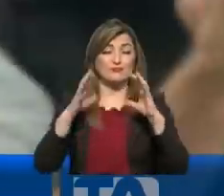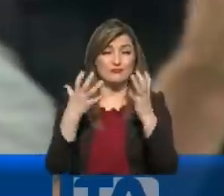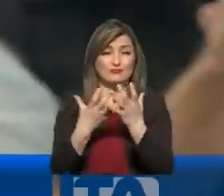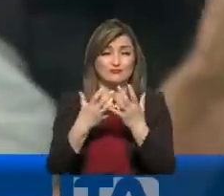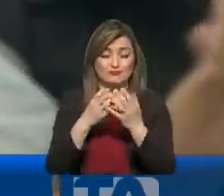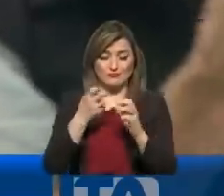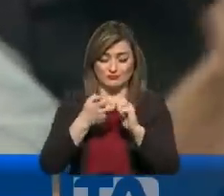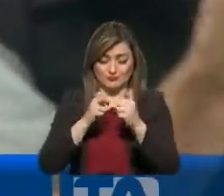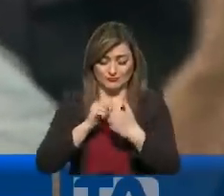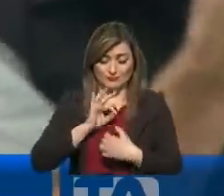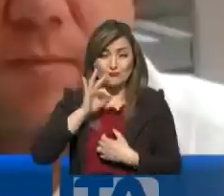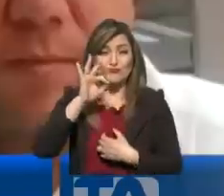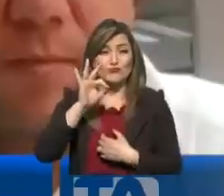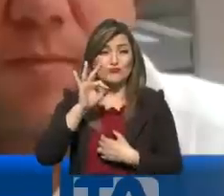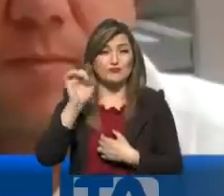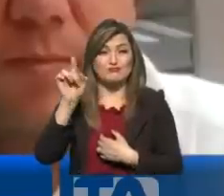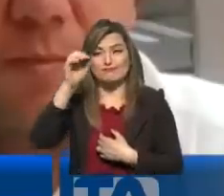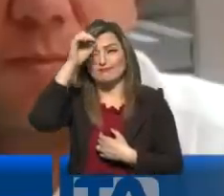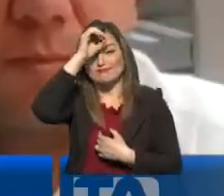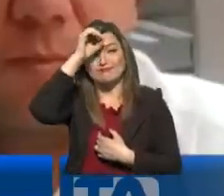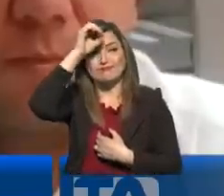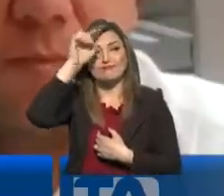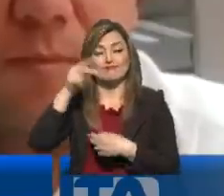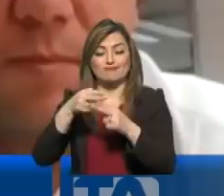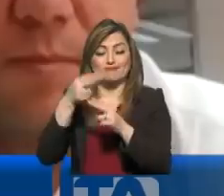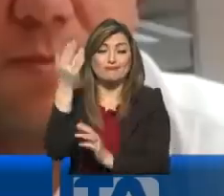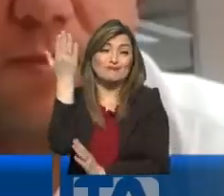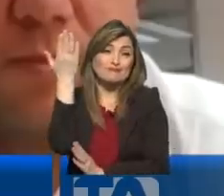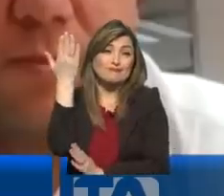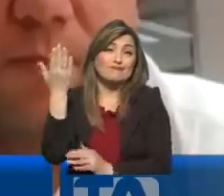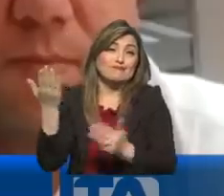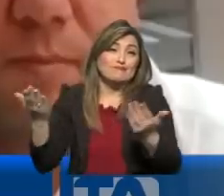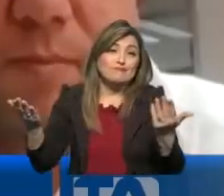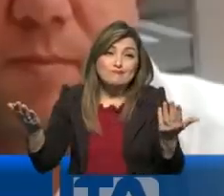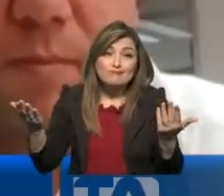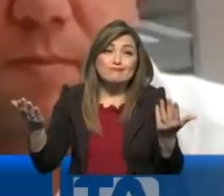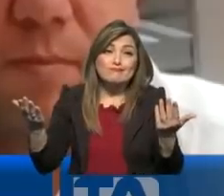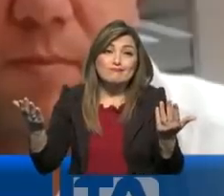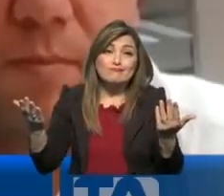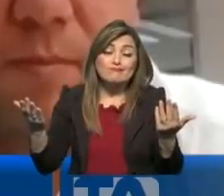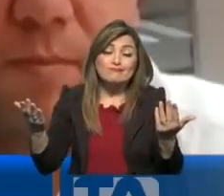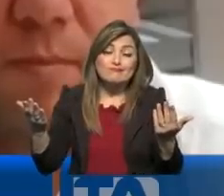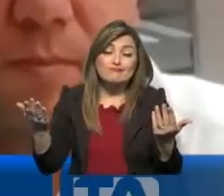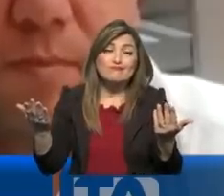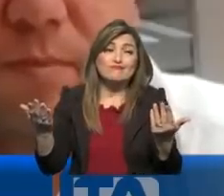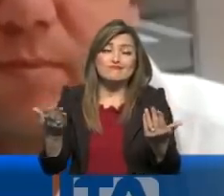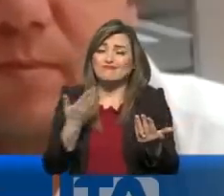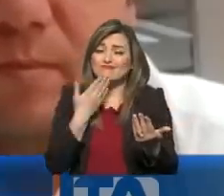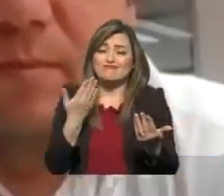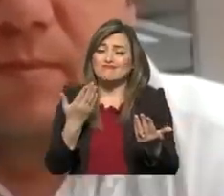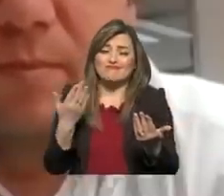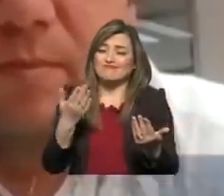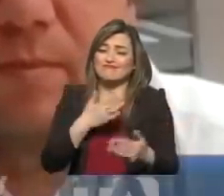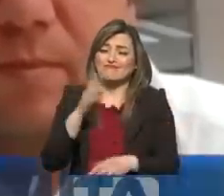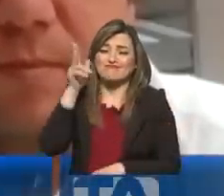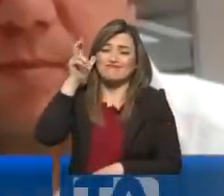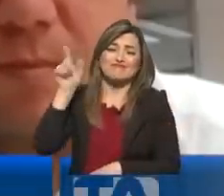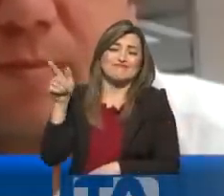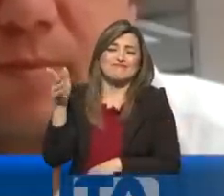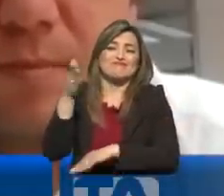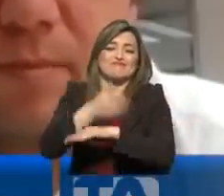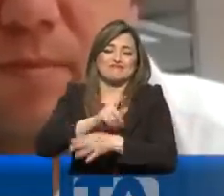sanitaria. Yunda no lo sabía, y esto, según el exalcalde Roque Sevilla, es insostenible. Si ya había un contrato